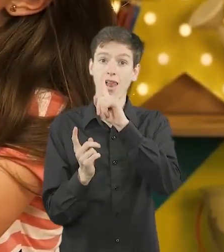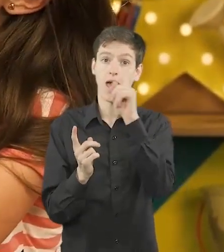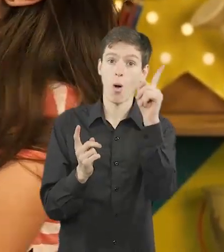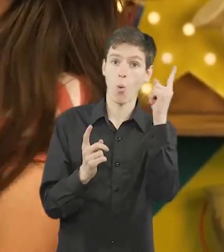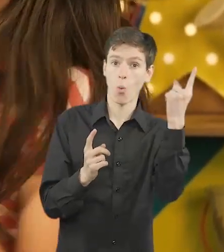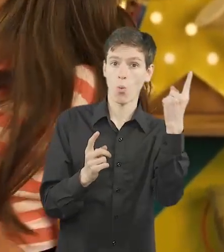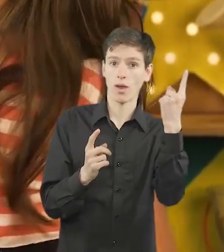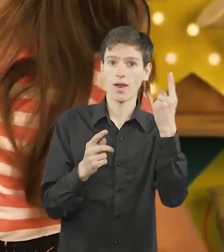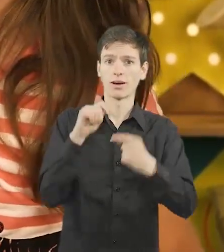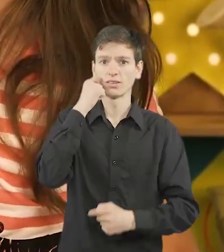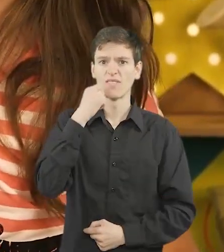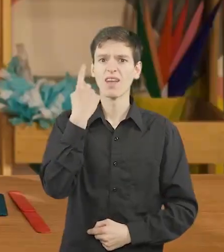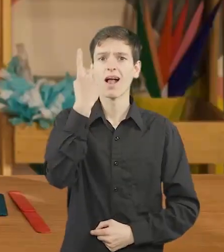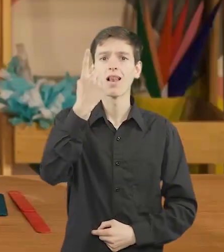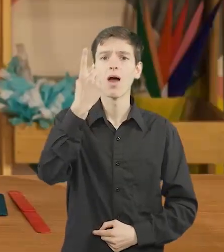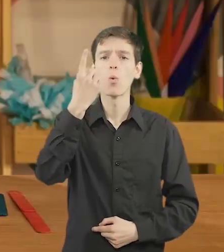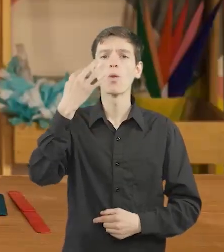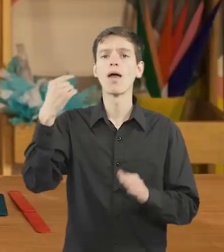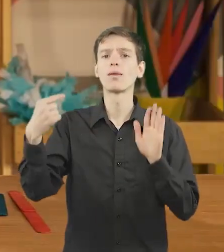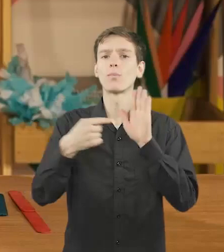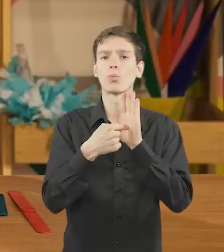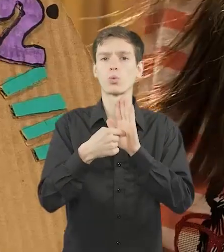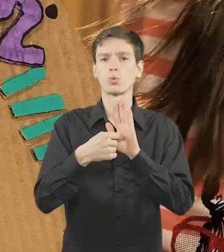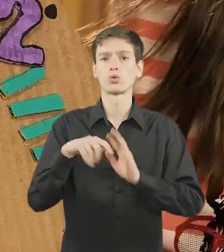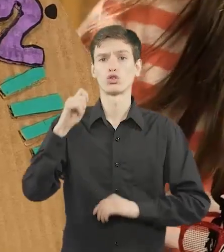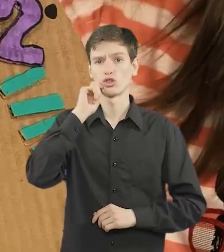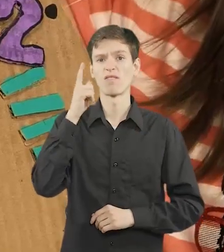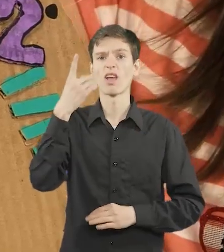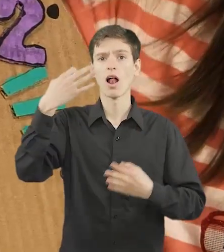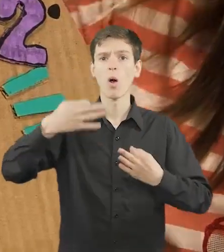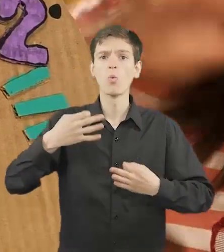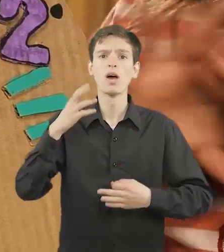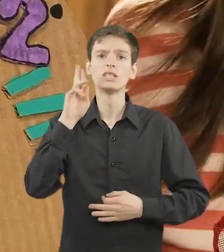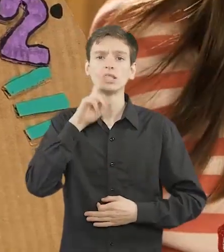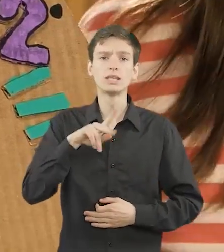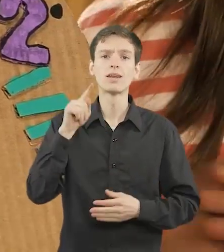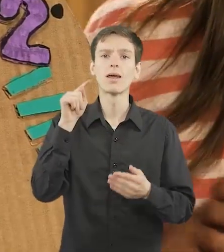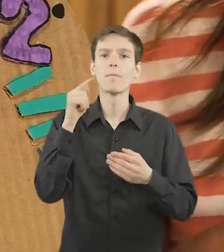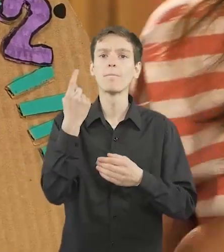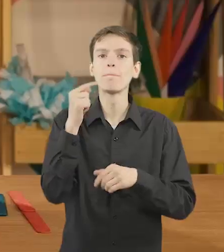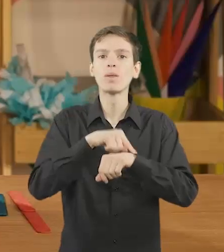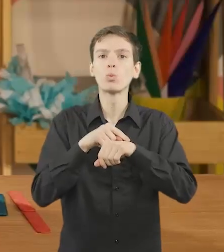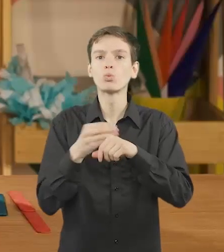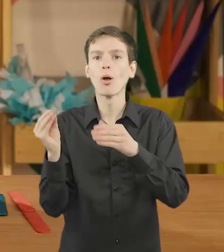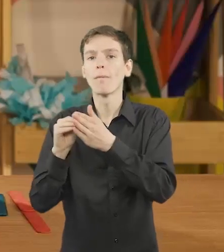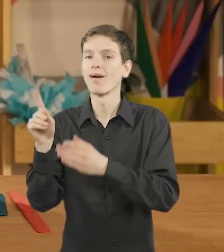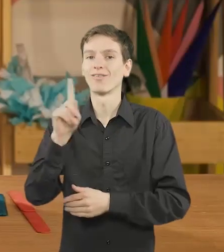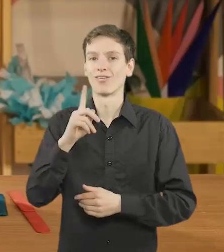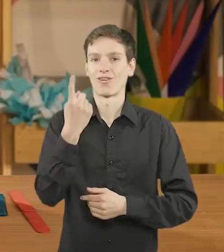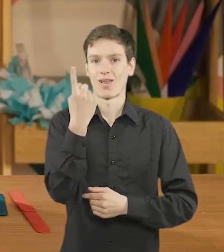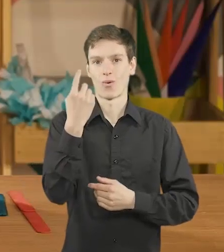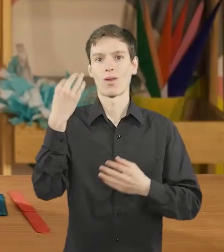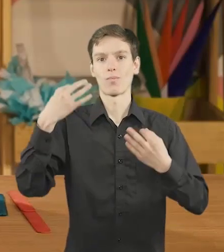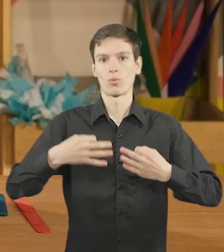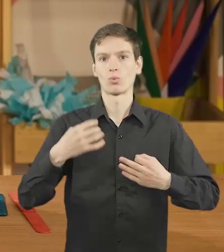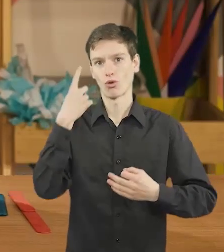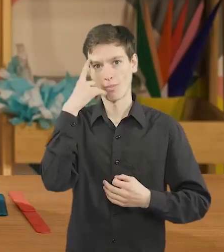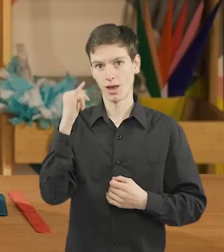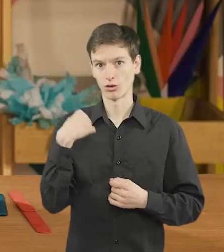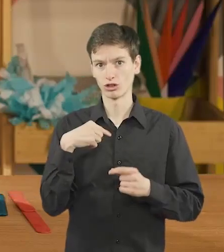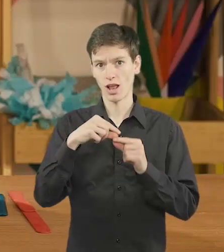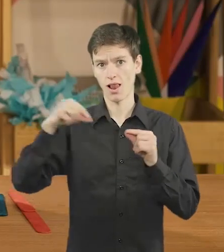serían la una en punto. O sea, la una sin ningún minuto. Si yo la muevo para acá,